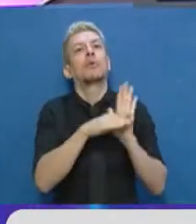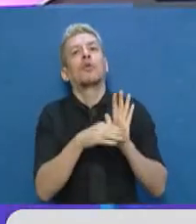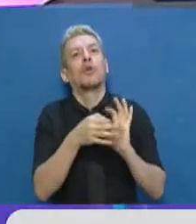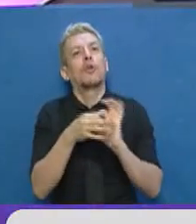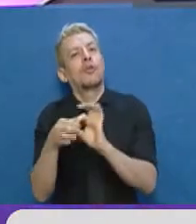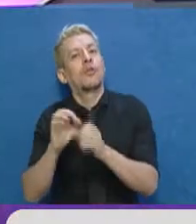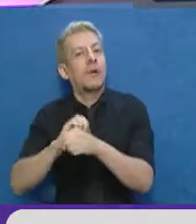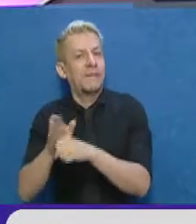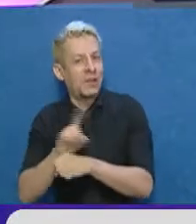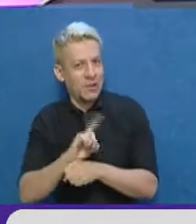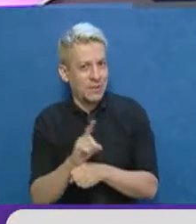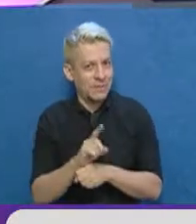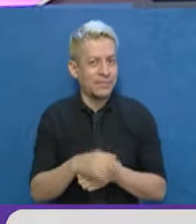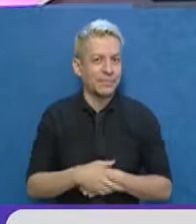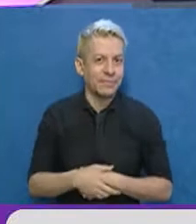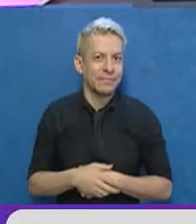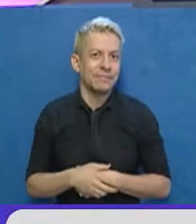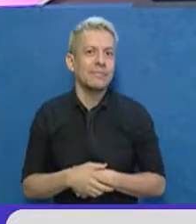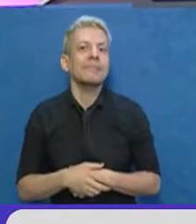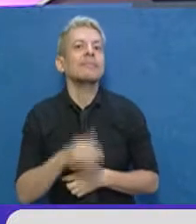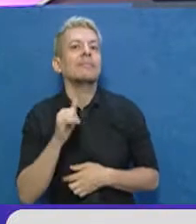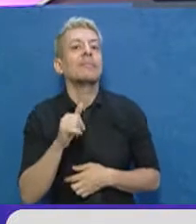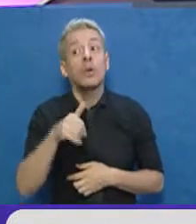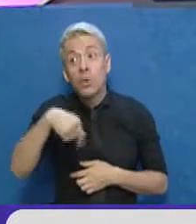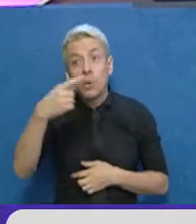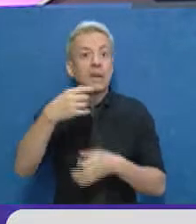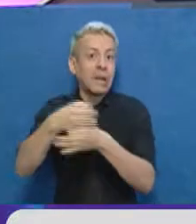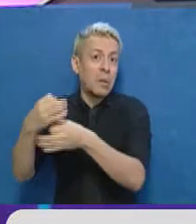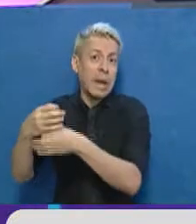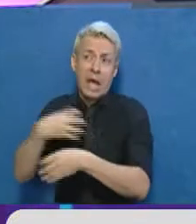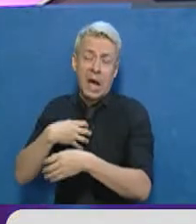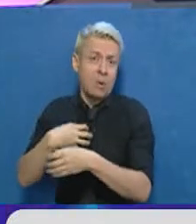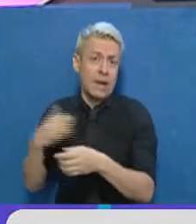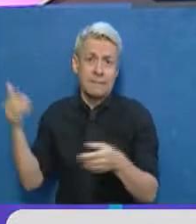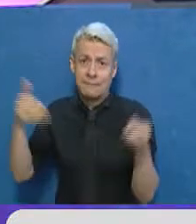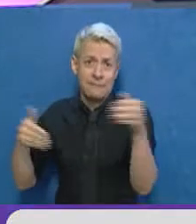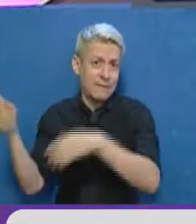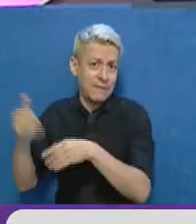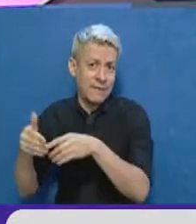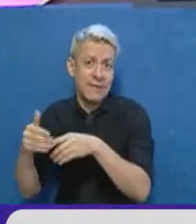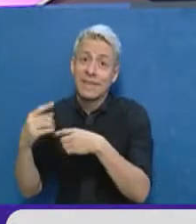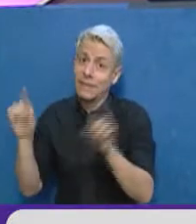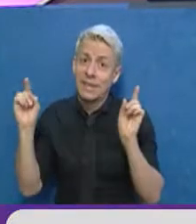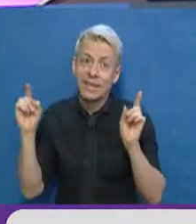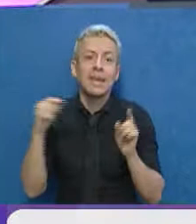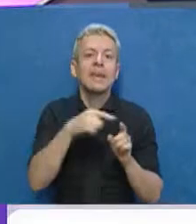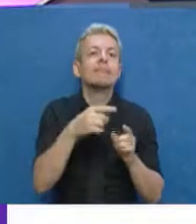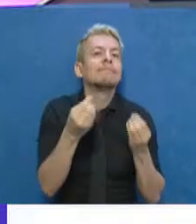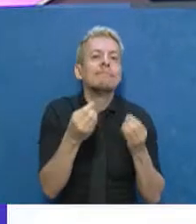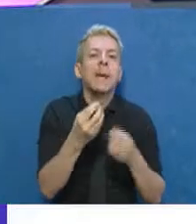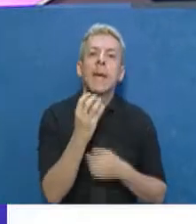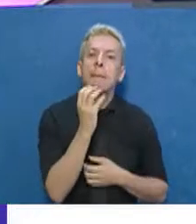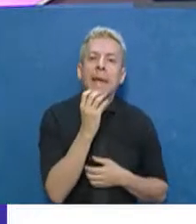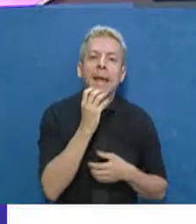los establecimientos en el momento en que se regrese a las aulas. No, eso tiene que ver justamente con el que estaban envasando peras. Claro,